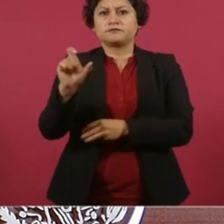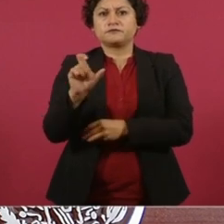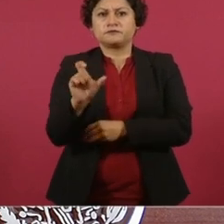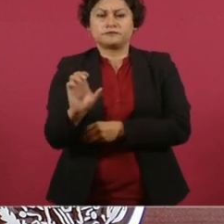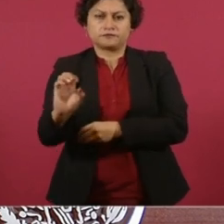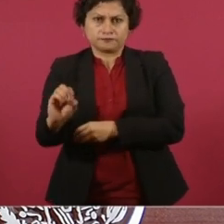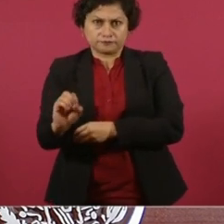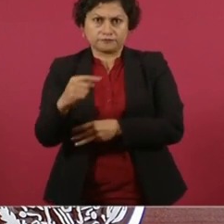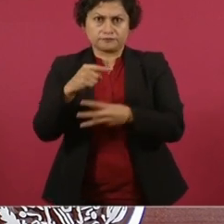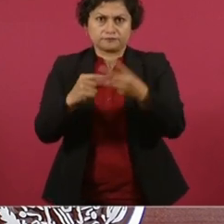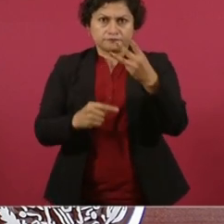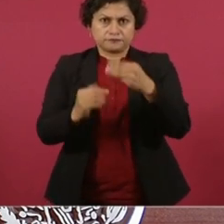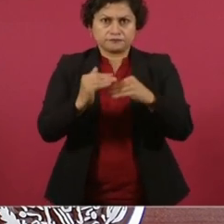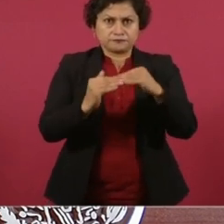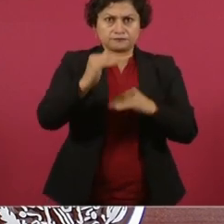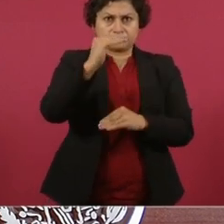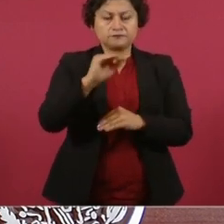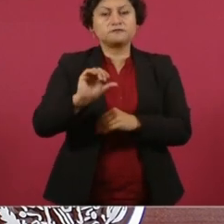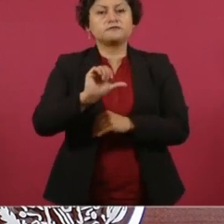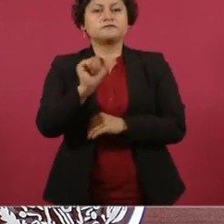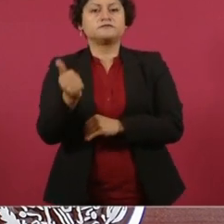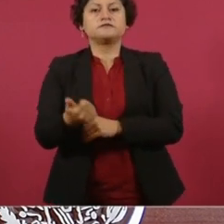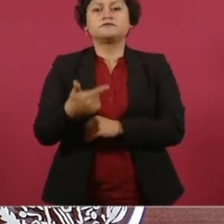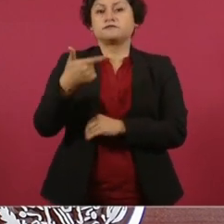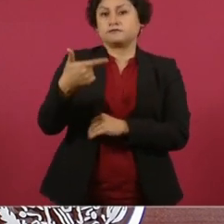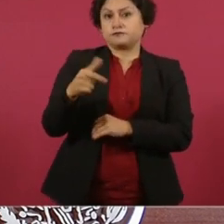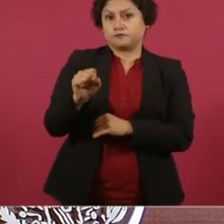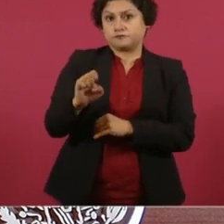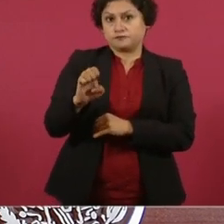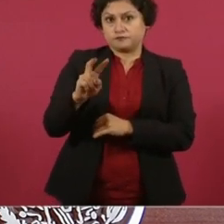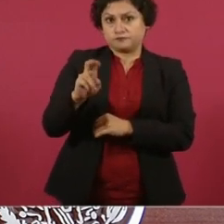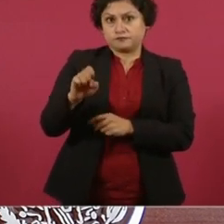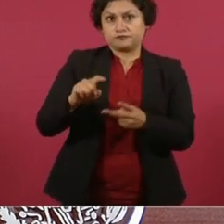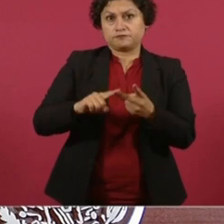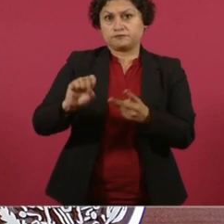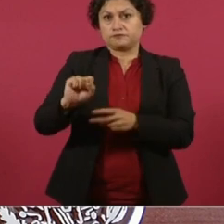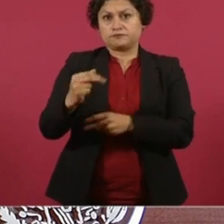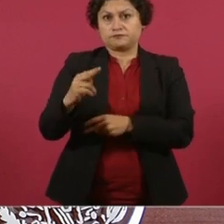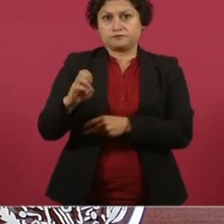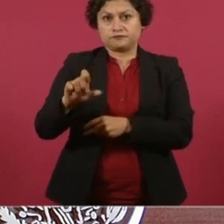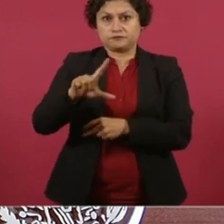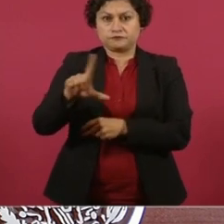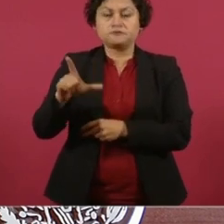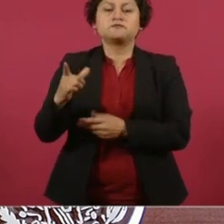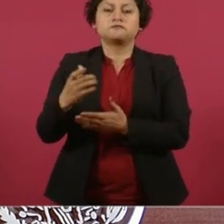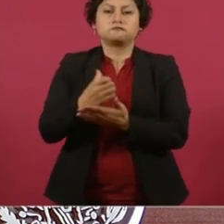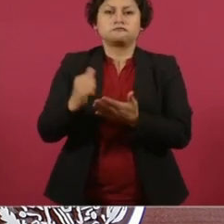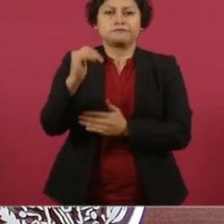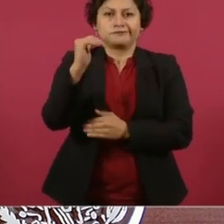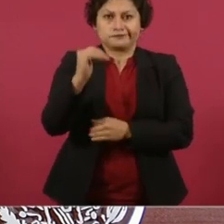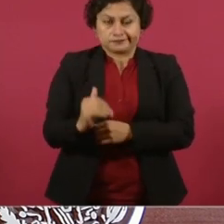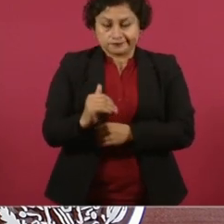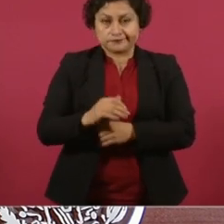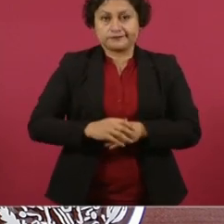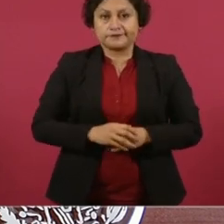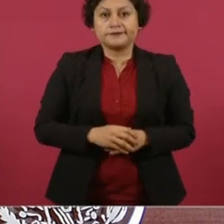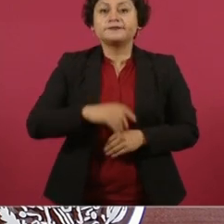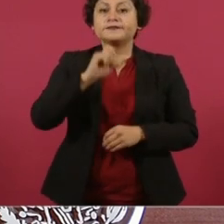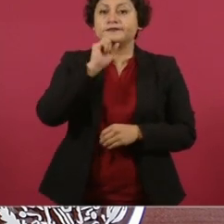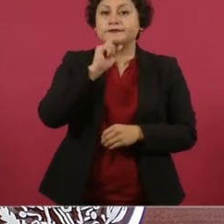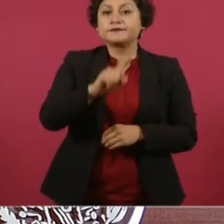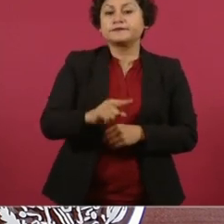un indicador mayor. Petroseven, que empieza a desplazarse junto con Shell, disminuyendo sus ganancias. Y tenemos también